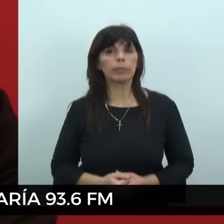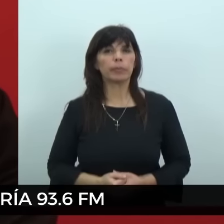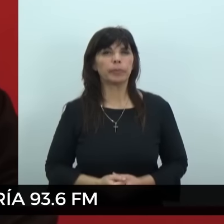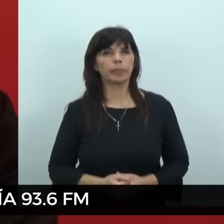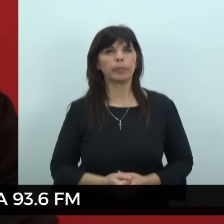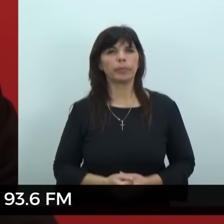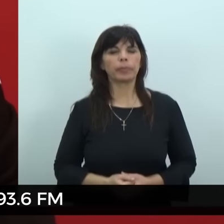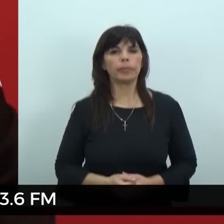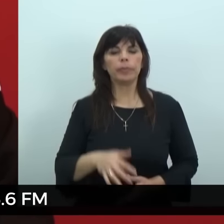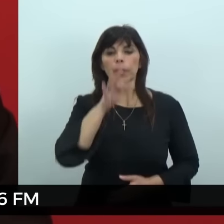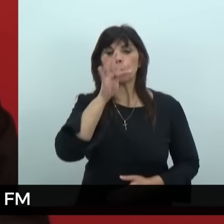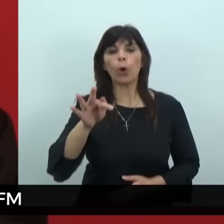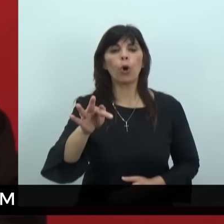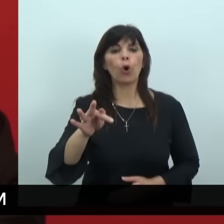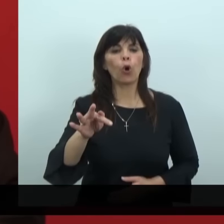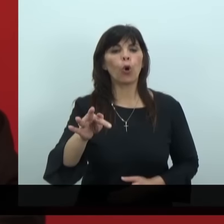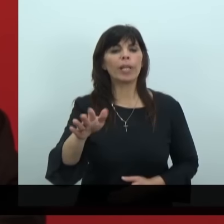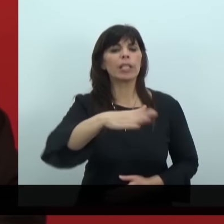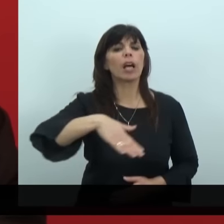¿Dónde se reciben esas promesas?